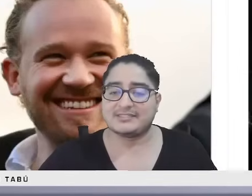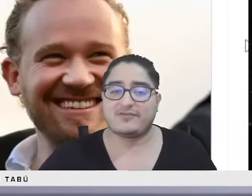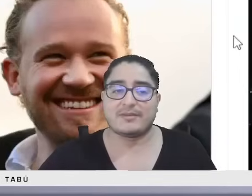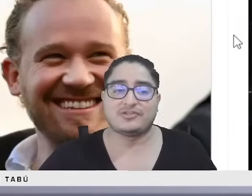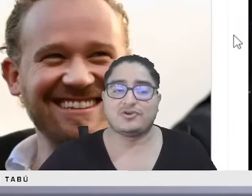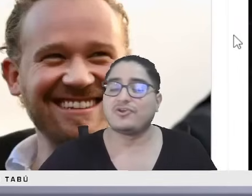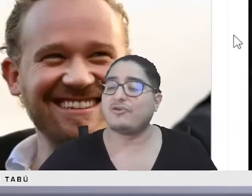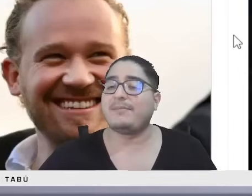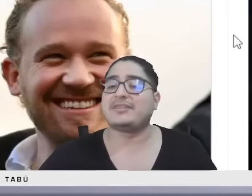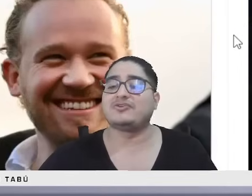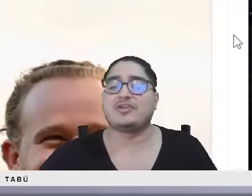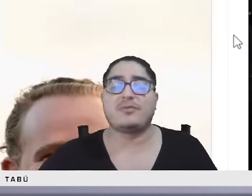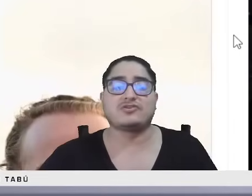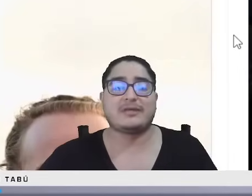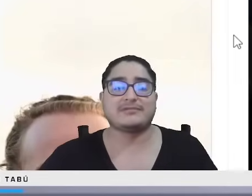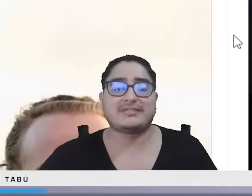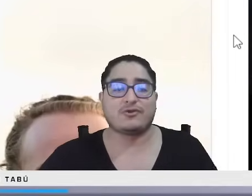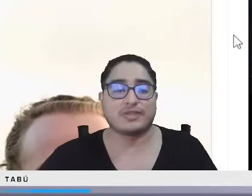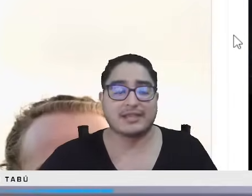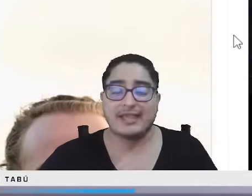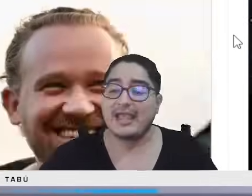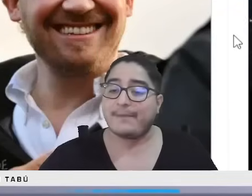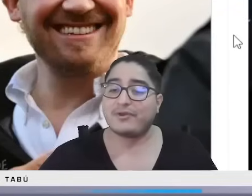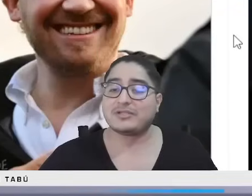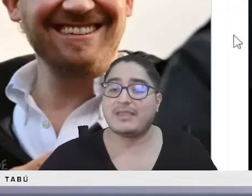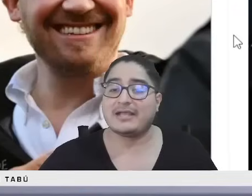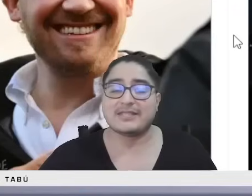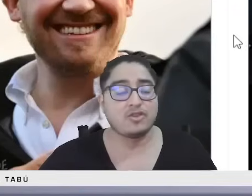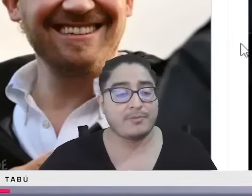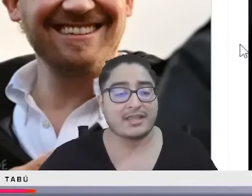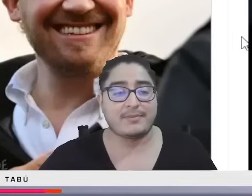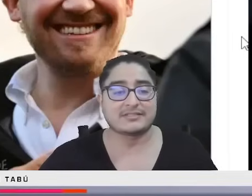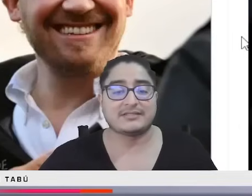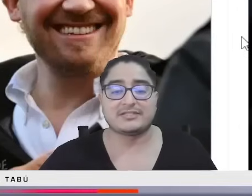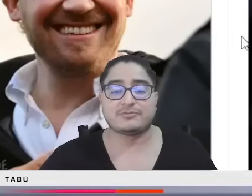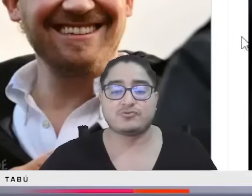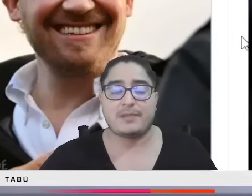más gente se entere esta información, que obviamente de chayomeros jamás vas a encontrar. Amigos y